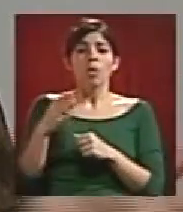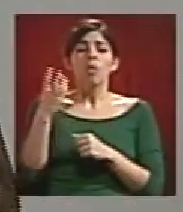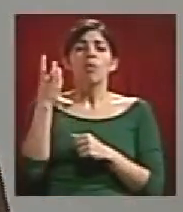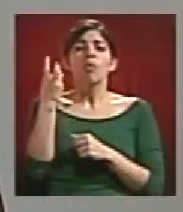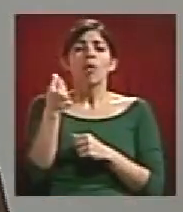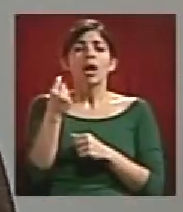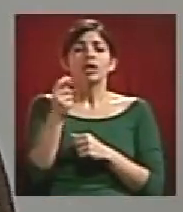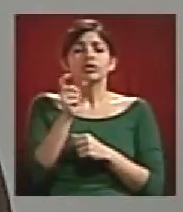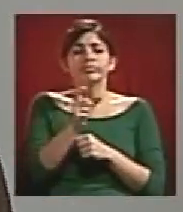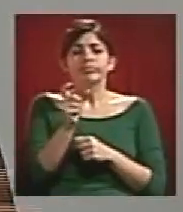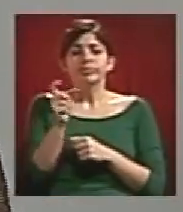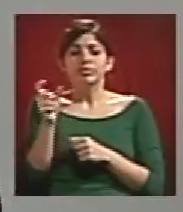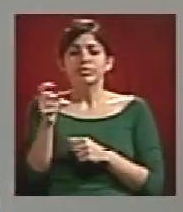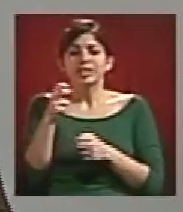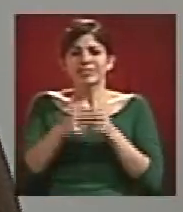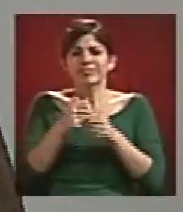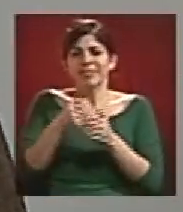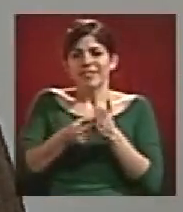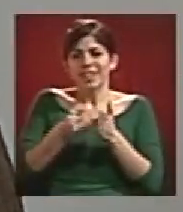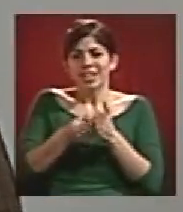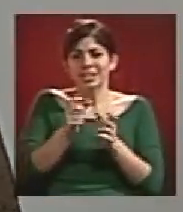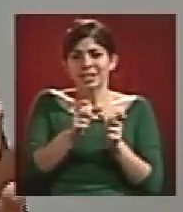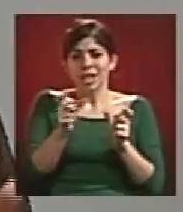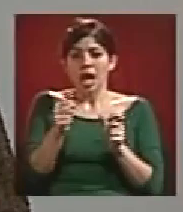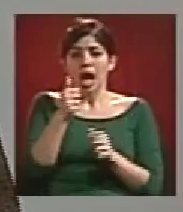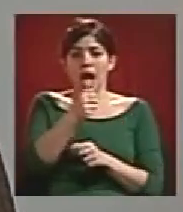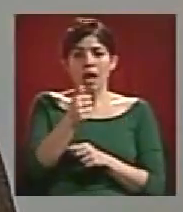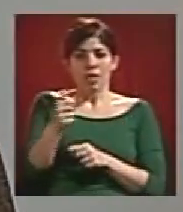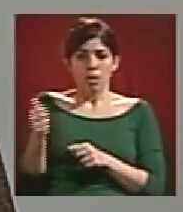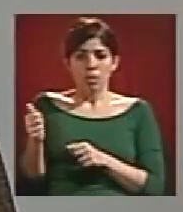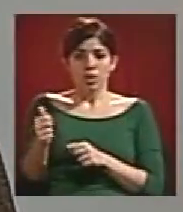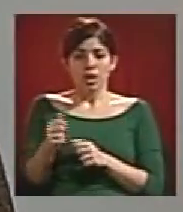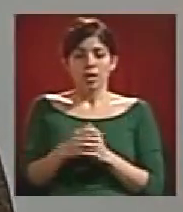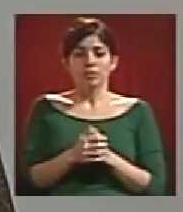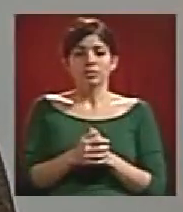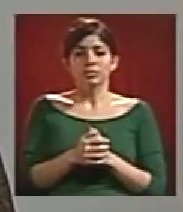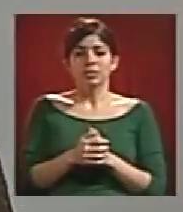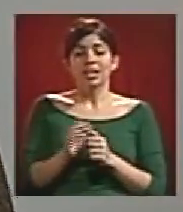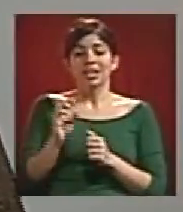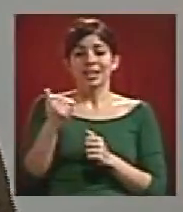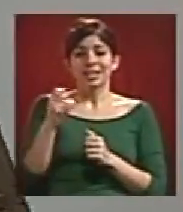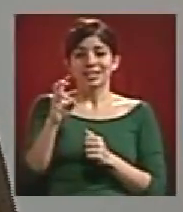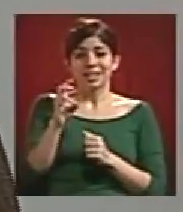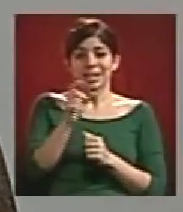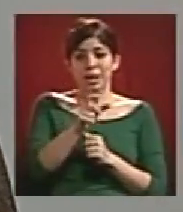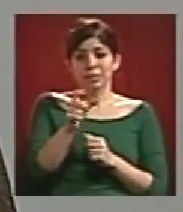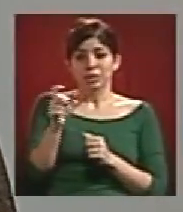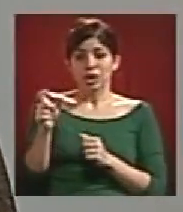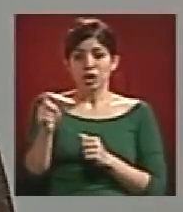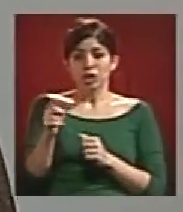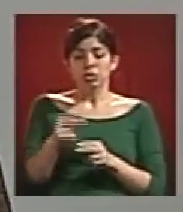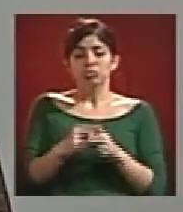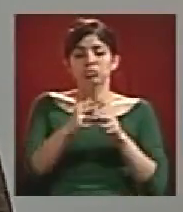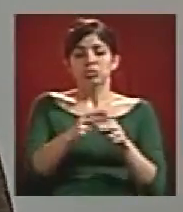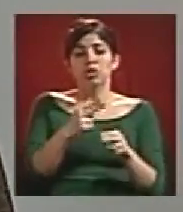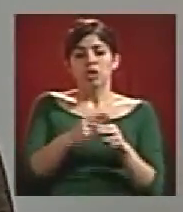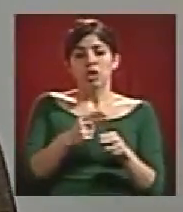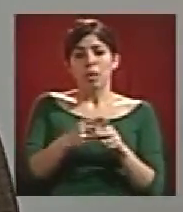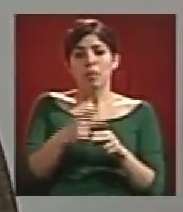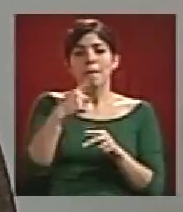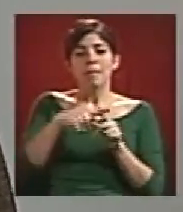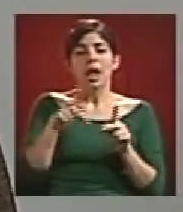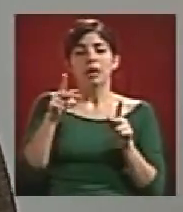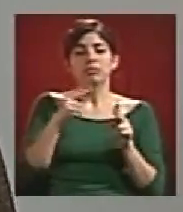periodos de crisis financiera, de tensiones financieras había, y localizó 117 episodios. Entonces los clasificó un poco tratando de entender